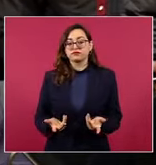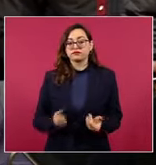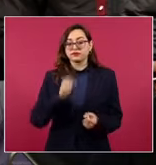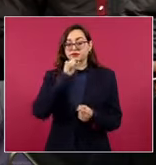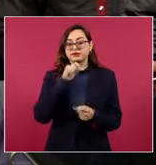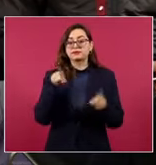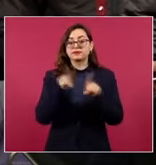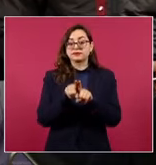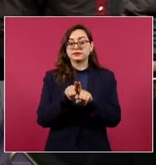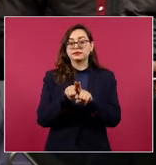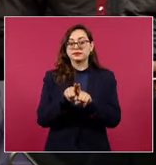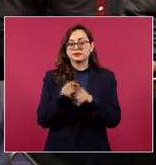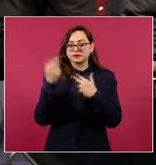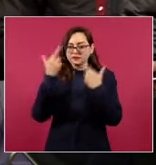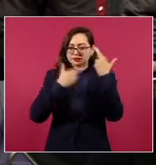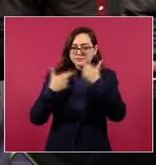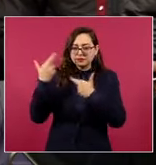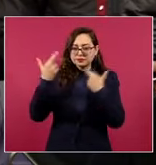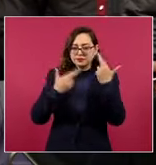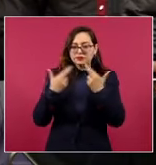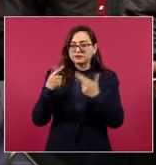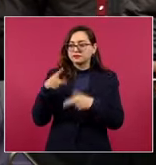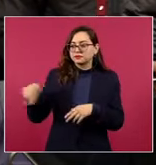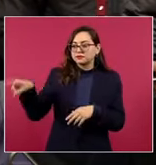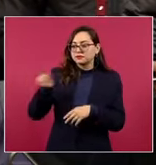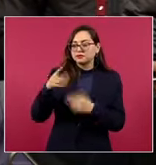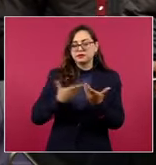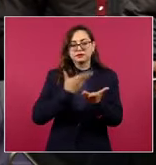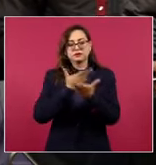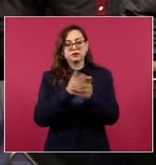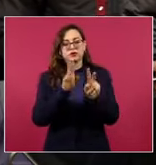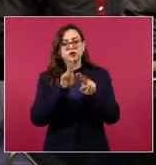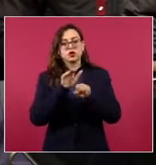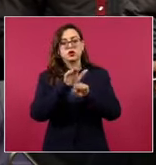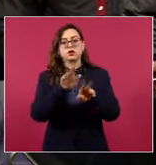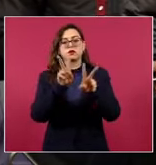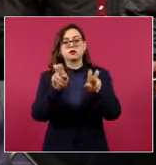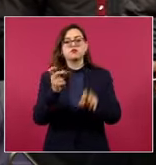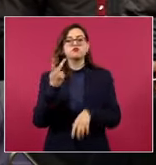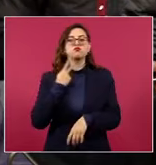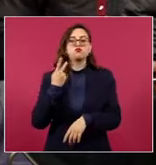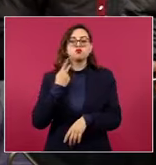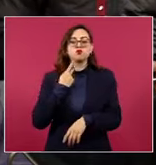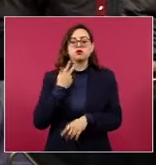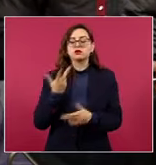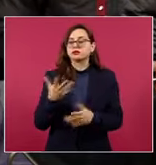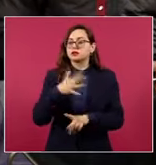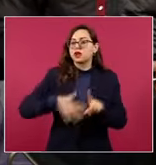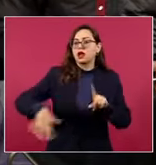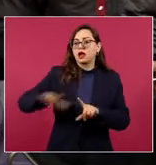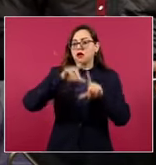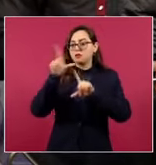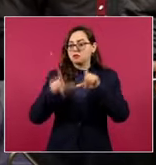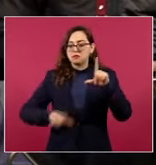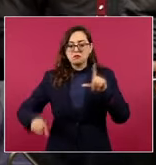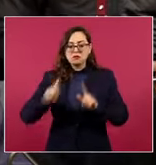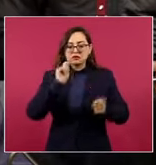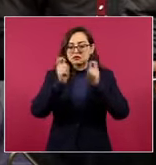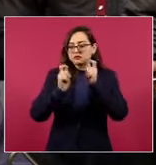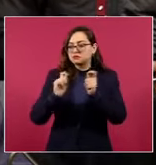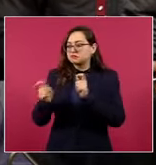los análisis, los estudios que habían prometido respecto a políticas públicas y análisis de la vida nacional.